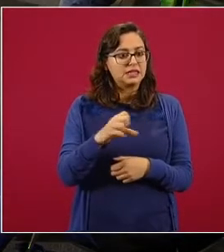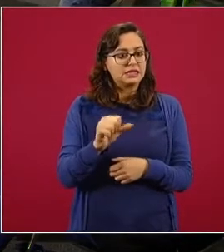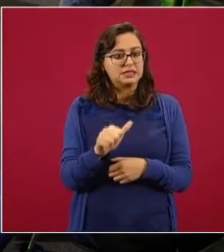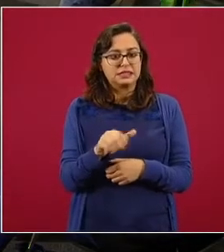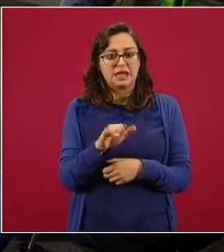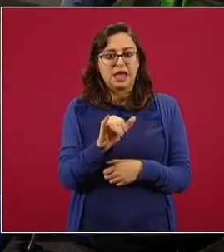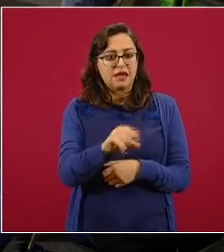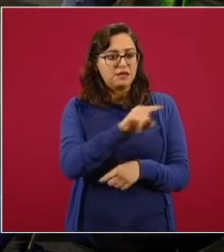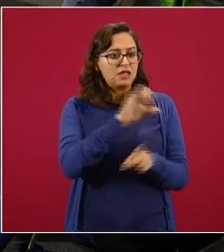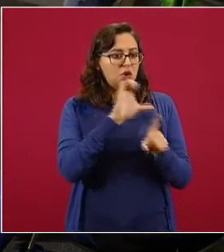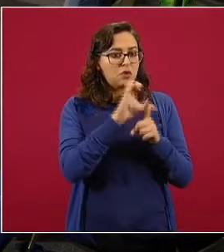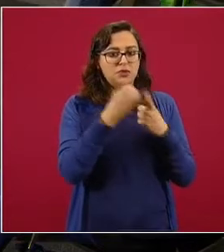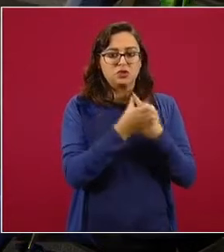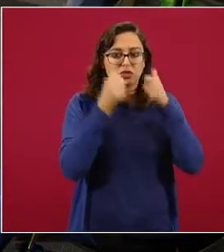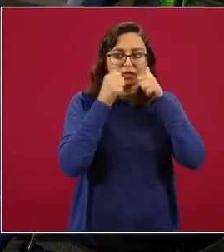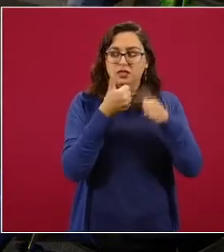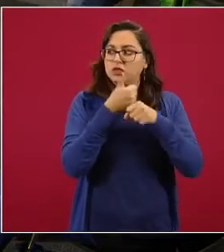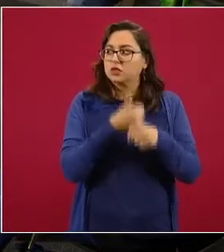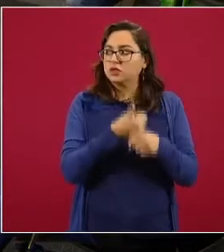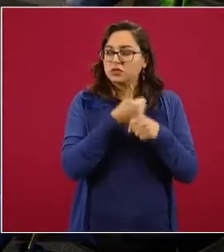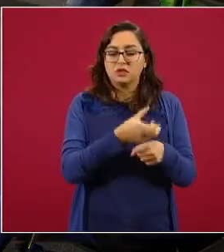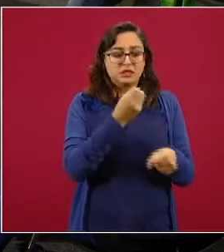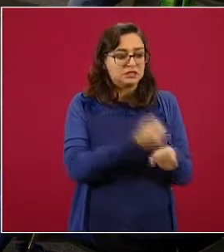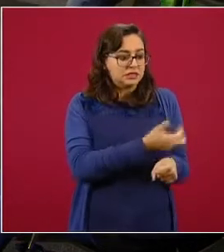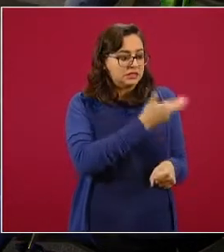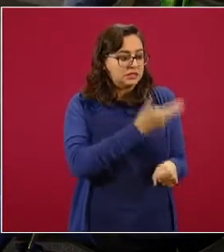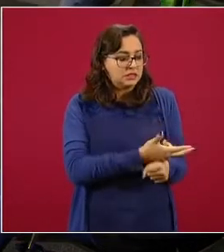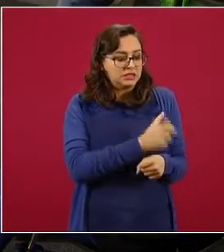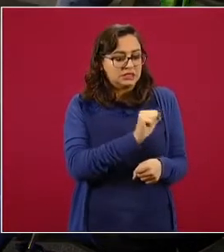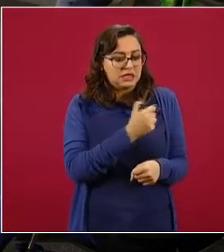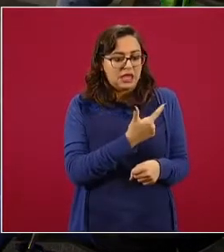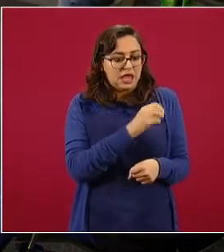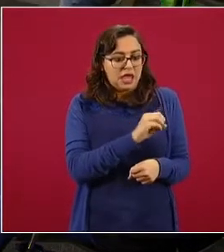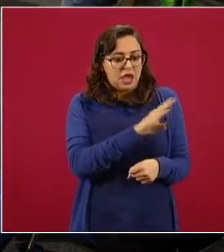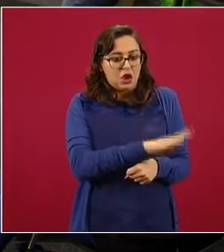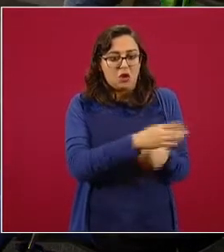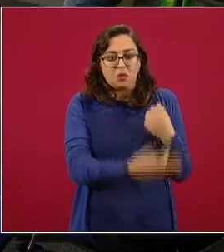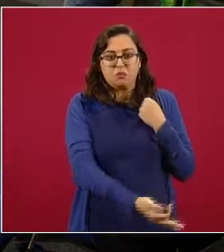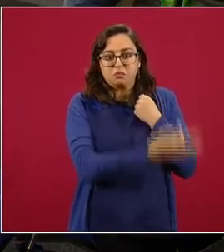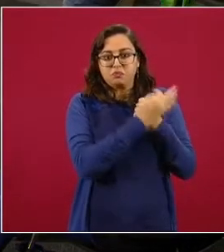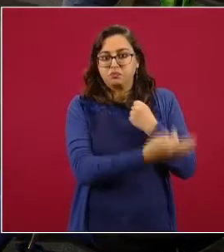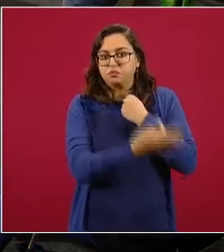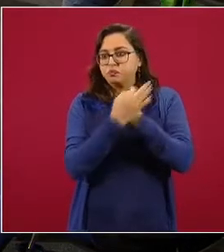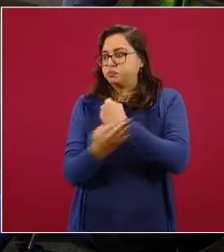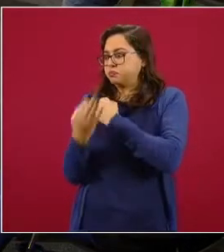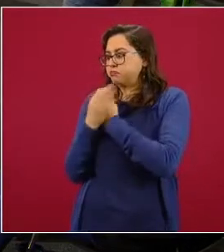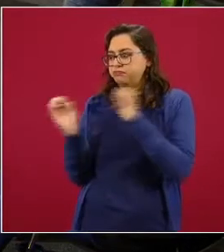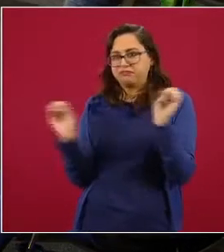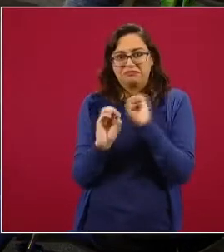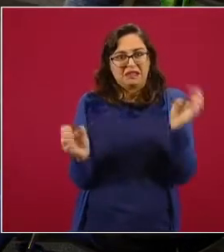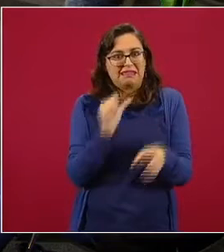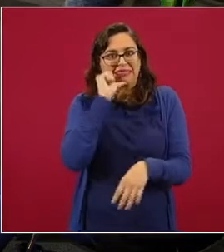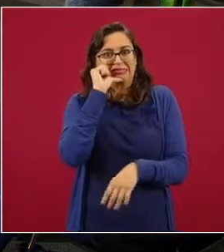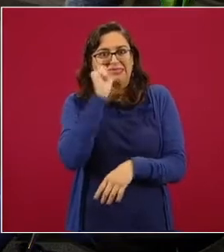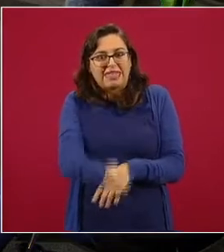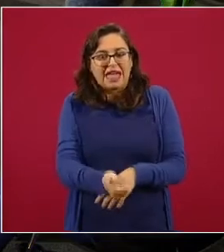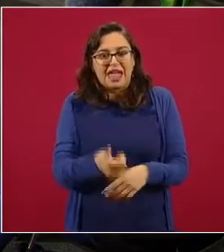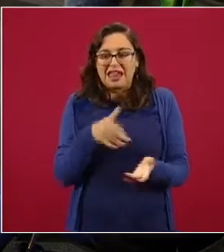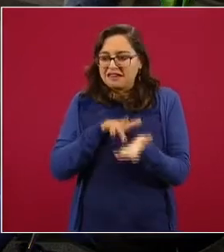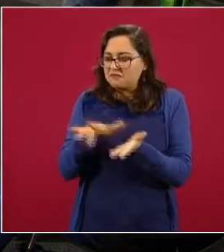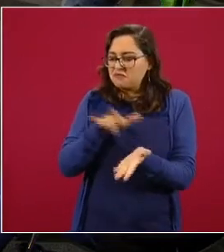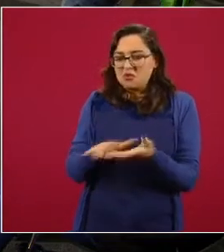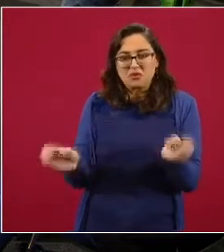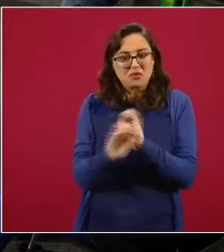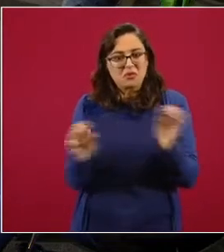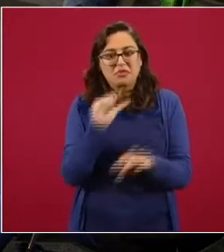a Víctimas, ni la Secretaría de Gobernación lo apoya. Las vaquitas de los compañeros periodistas y algo es lo que lo mantiene al día.